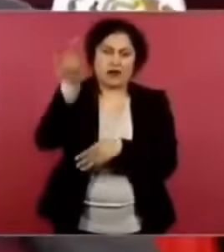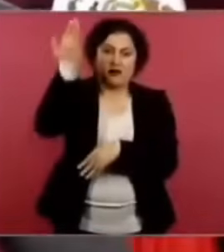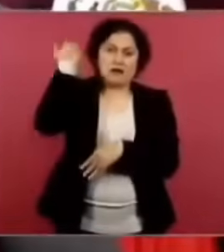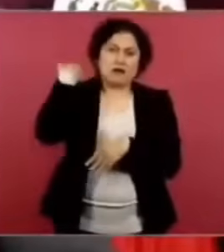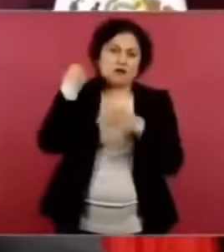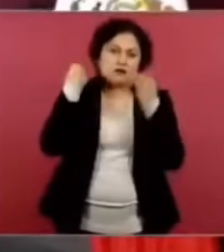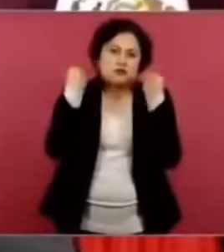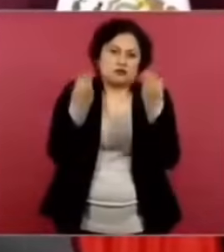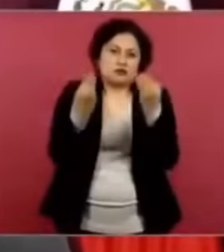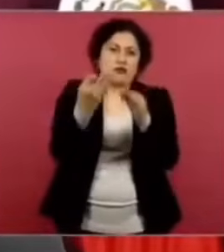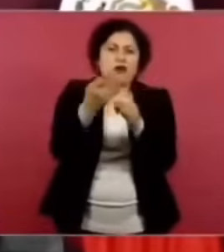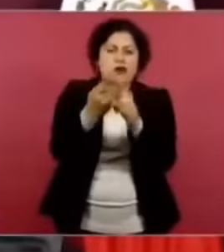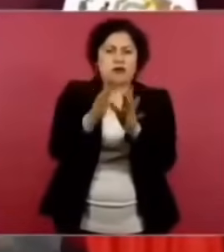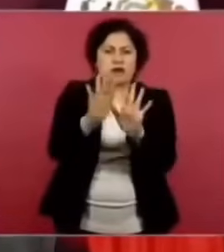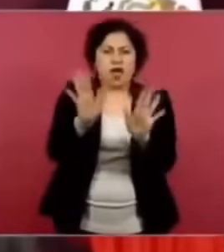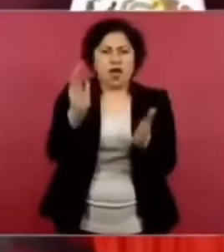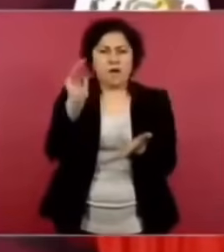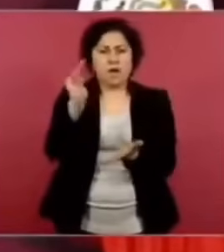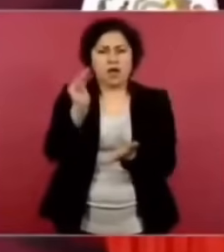los